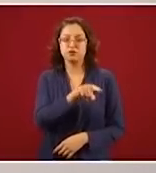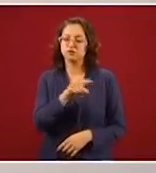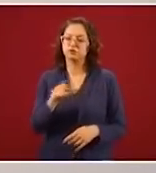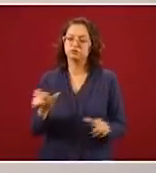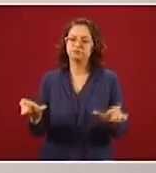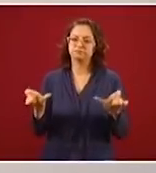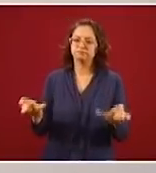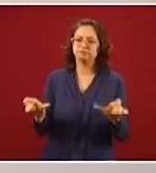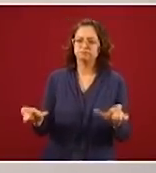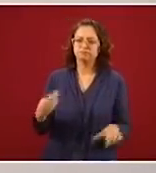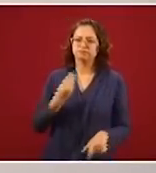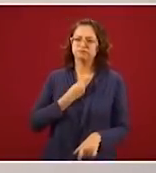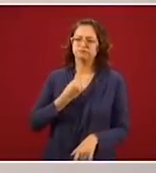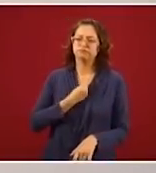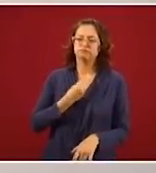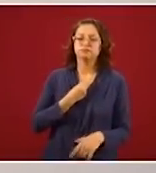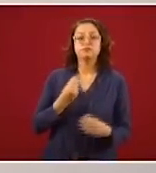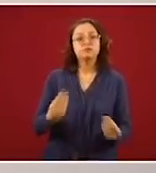porque